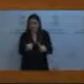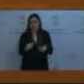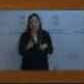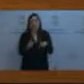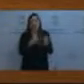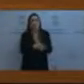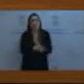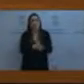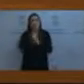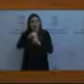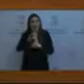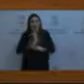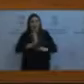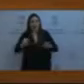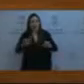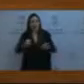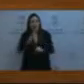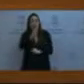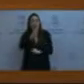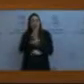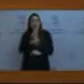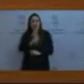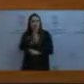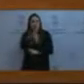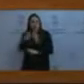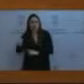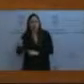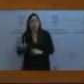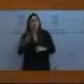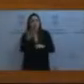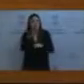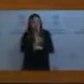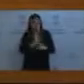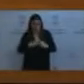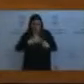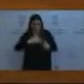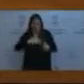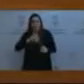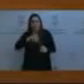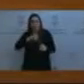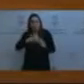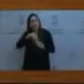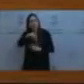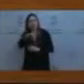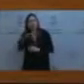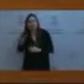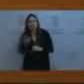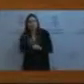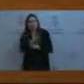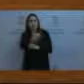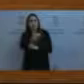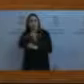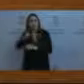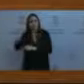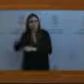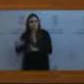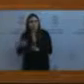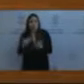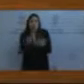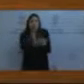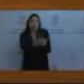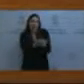han aprobado en este Parlamento resoluciones, mociones de este grupo parlamentario y de otros grupos pidiendo cosas de las que el